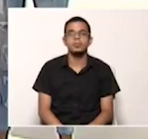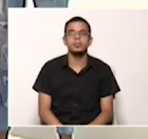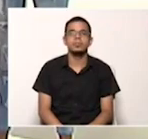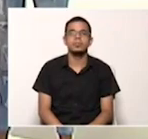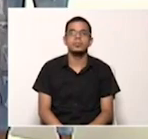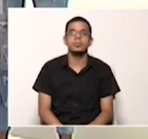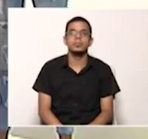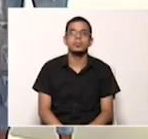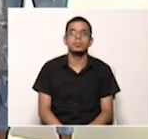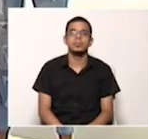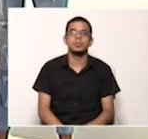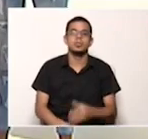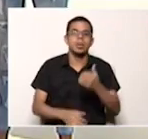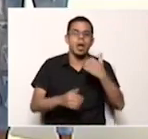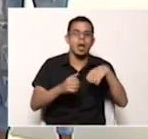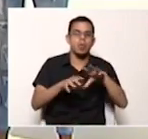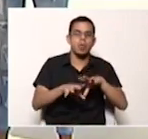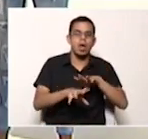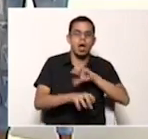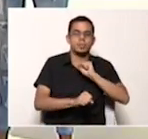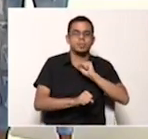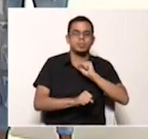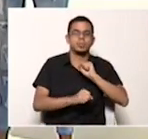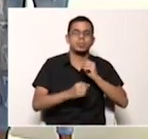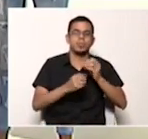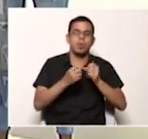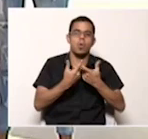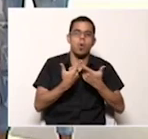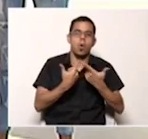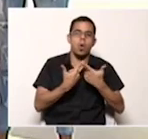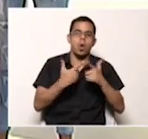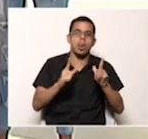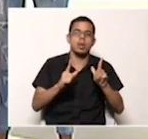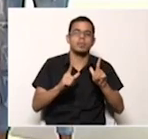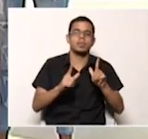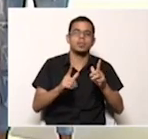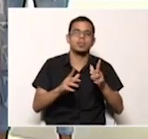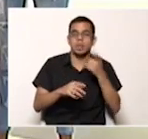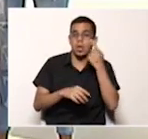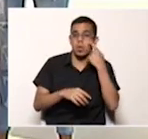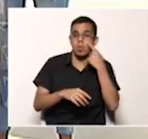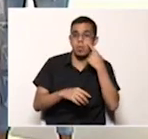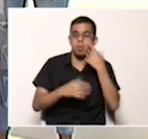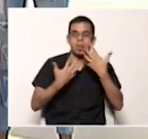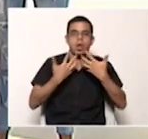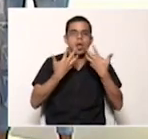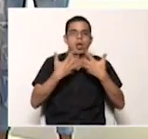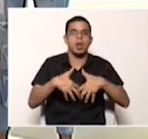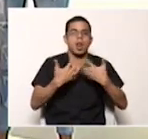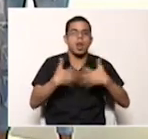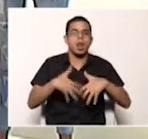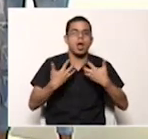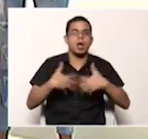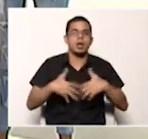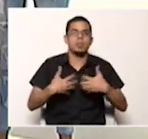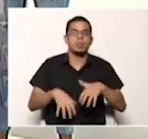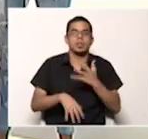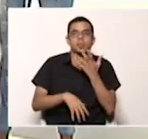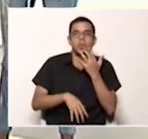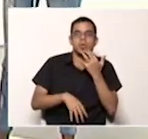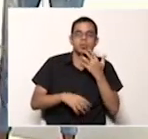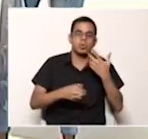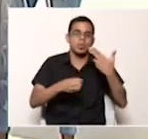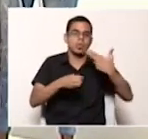hay absorción o liberación de energía, que eso lo vemos en la industria, en la producción de gasolina,